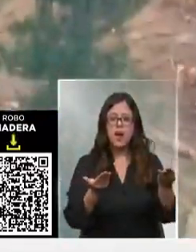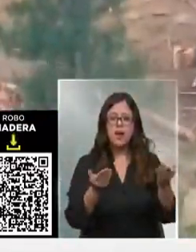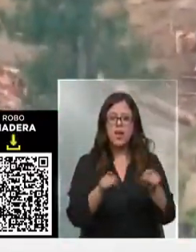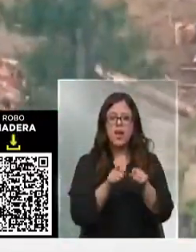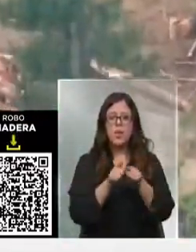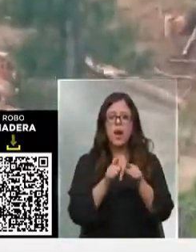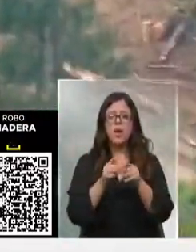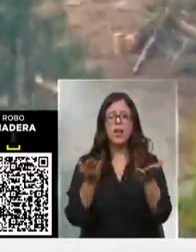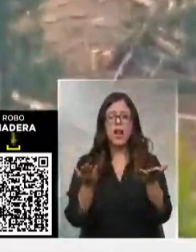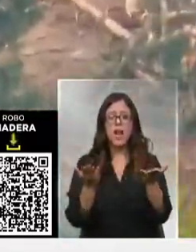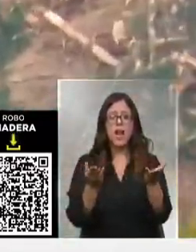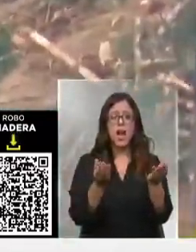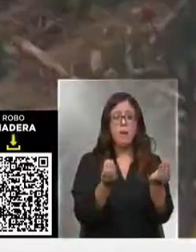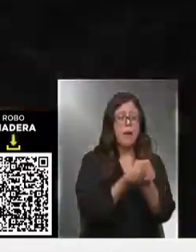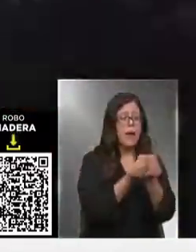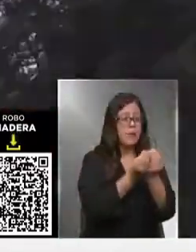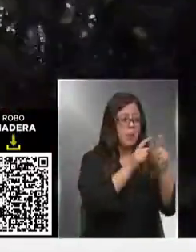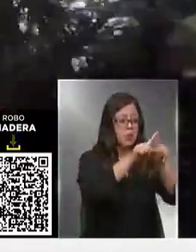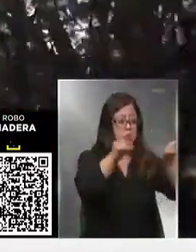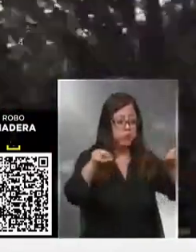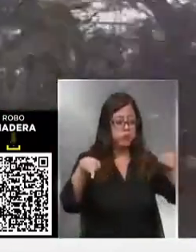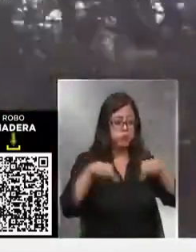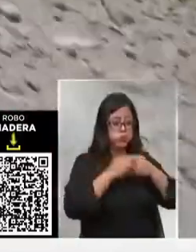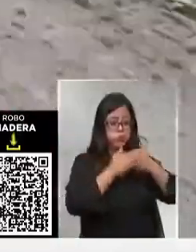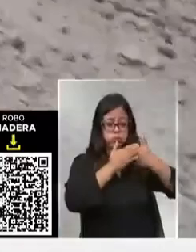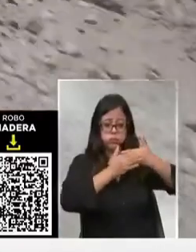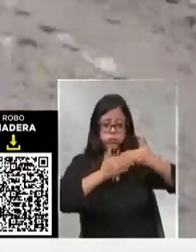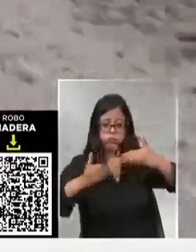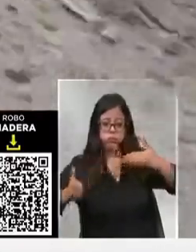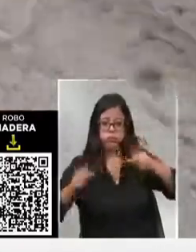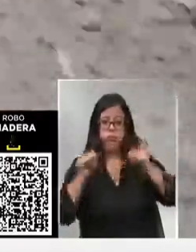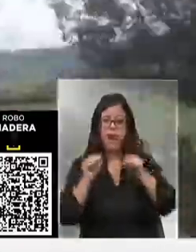blanquear miles de hectáreas taladas?